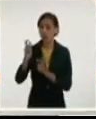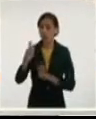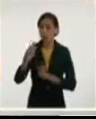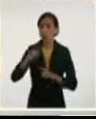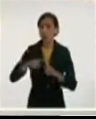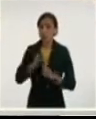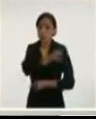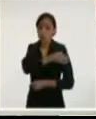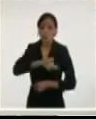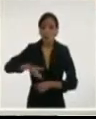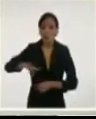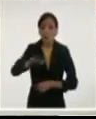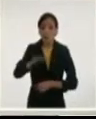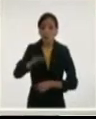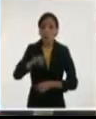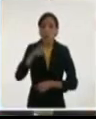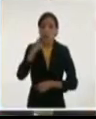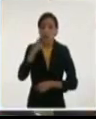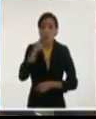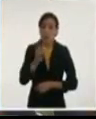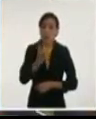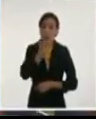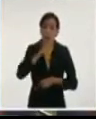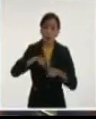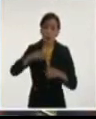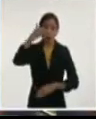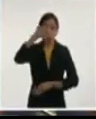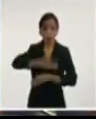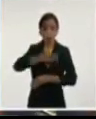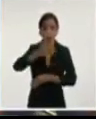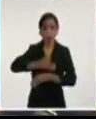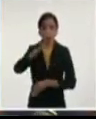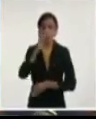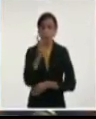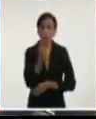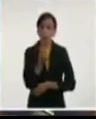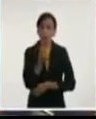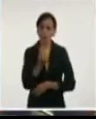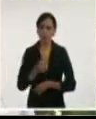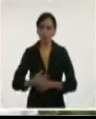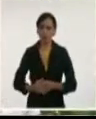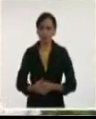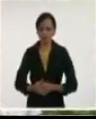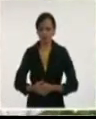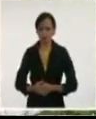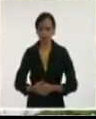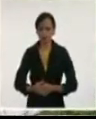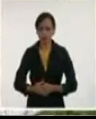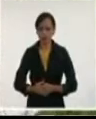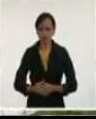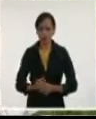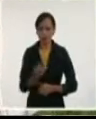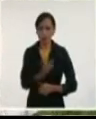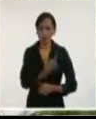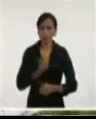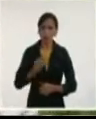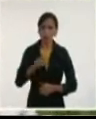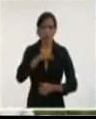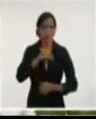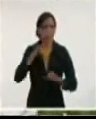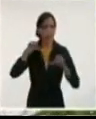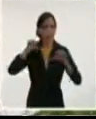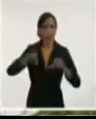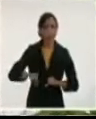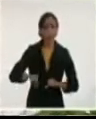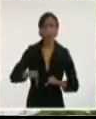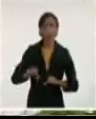pueblo que es víctima de un inhumano bloqueo económico, financiero y comercial. Inconformes, confundidos, creo que